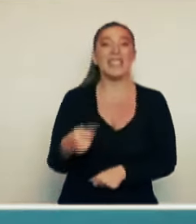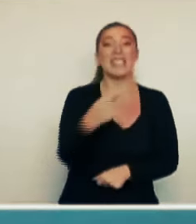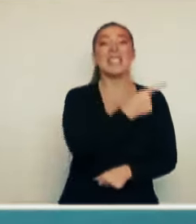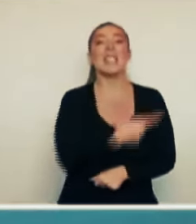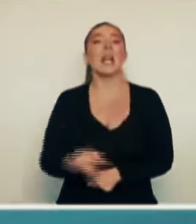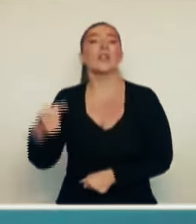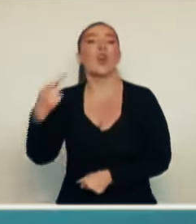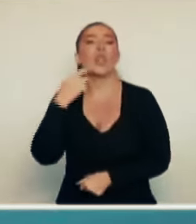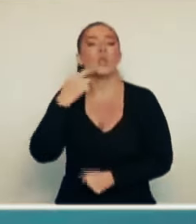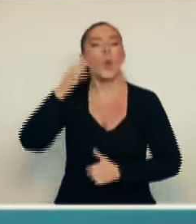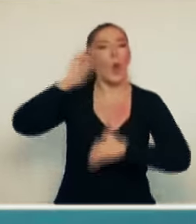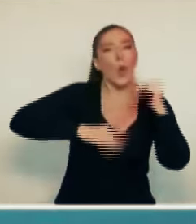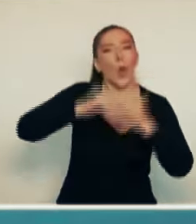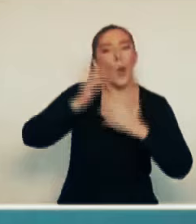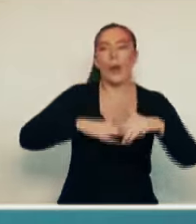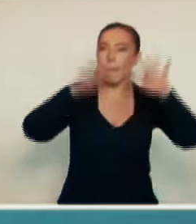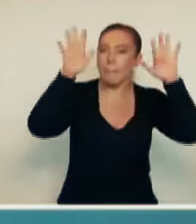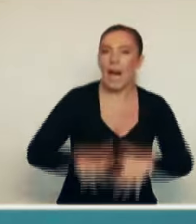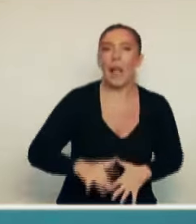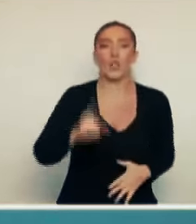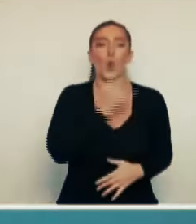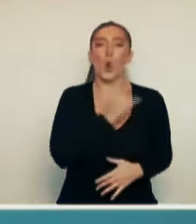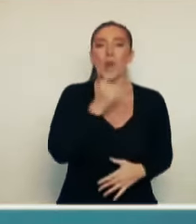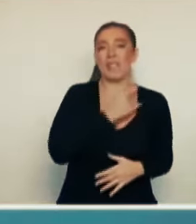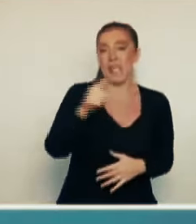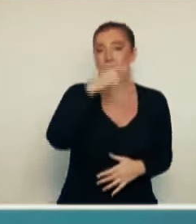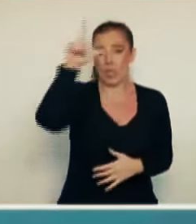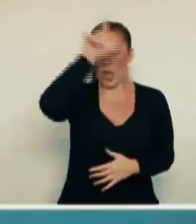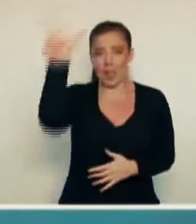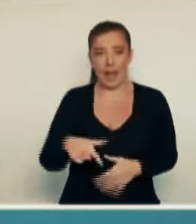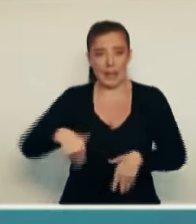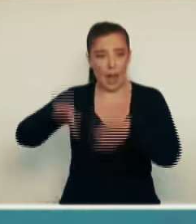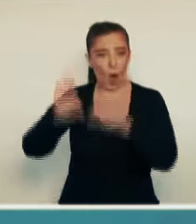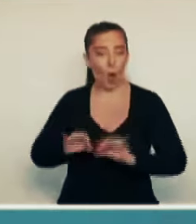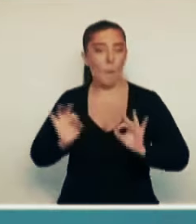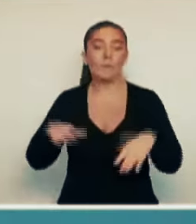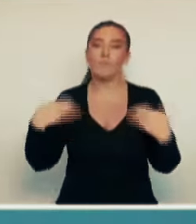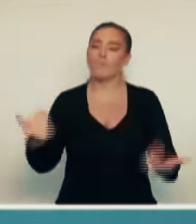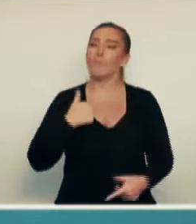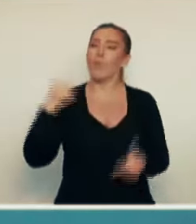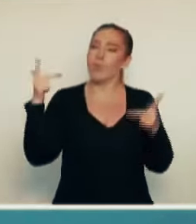119 obras paralizadas en universidades nacionales de todo el país. Y entonces digo,